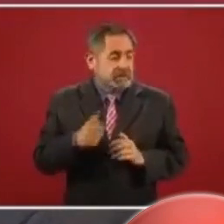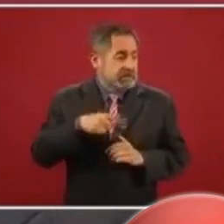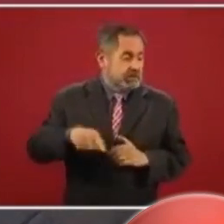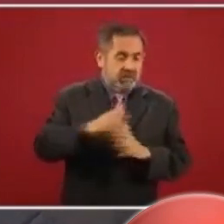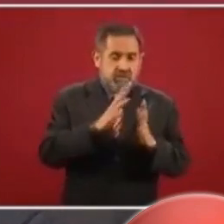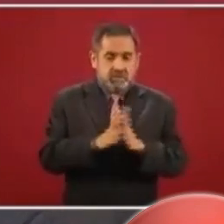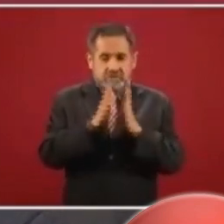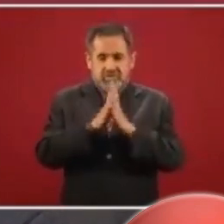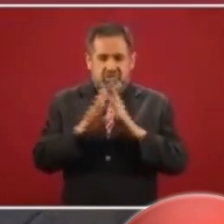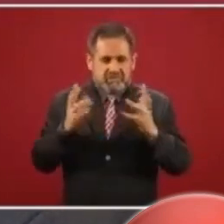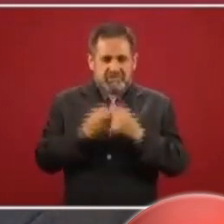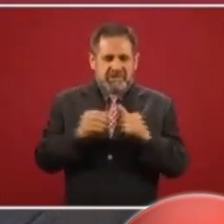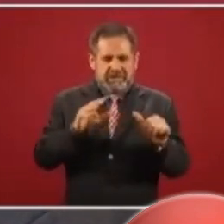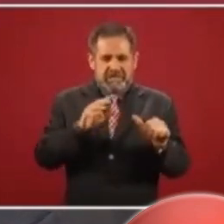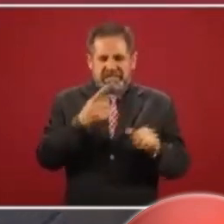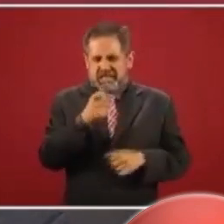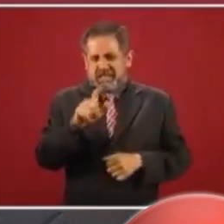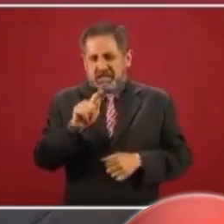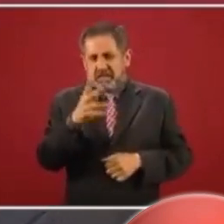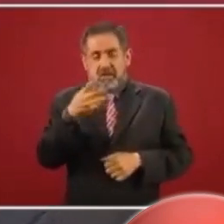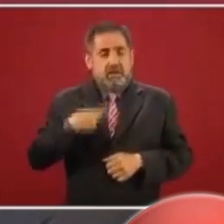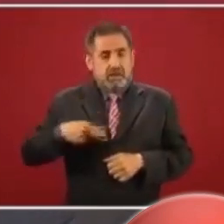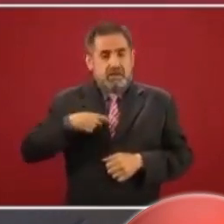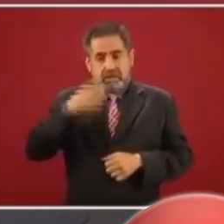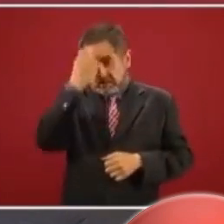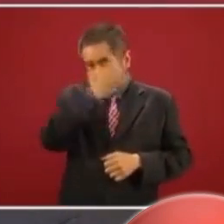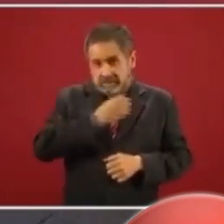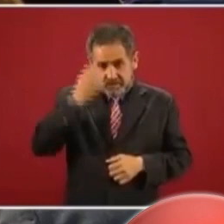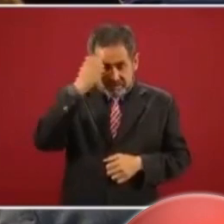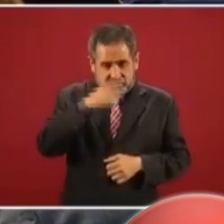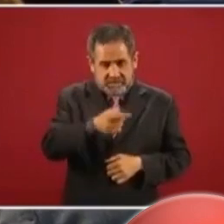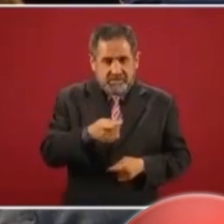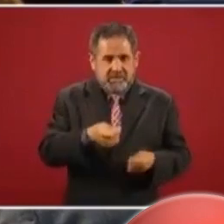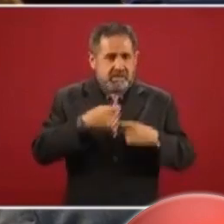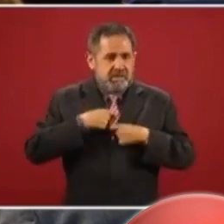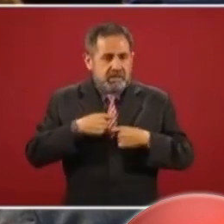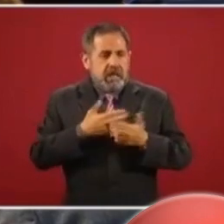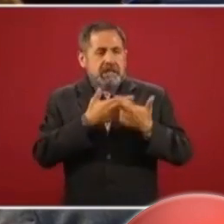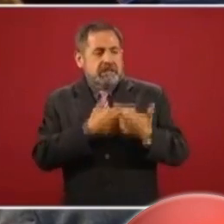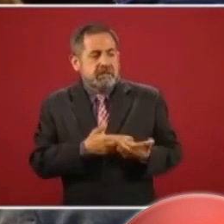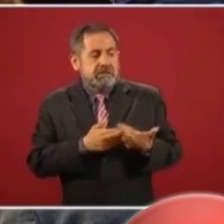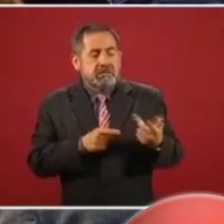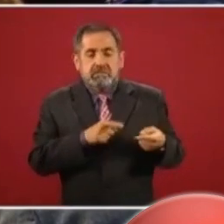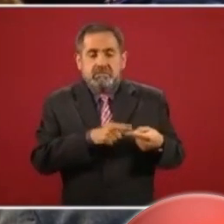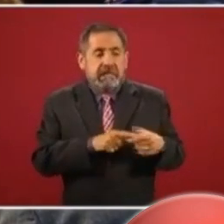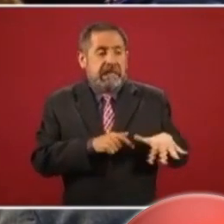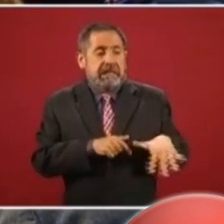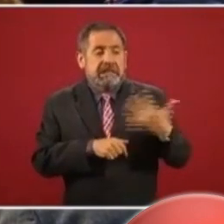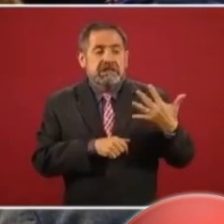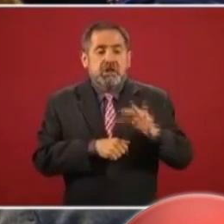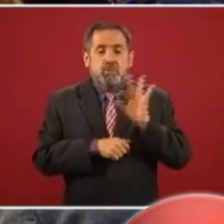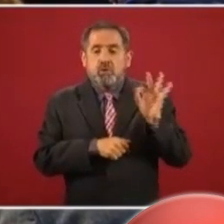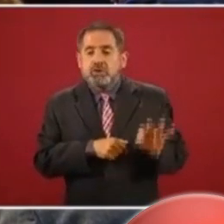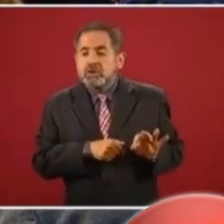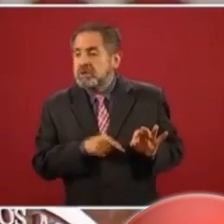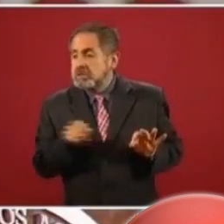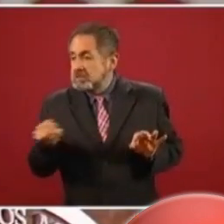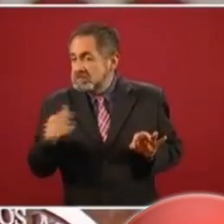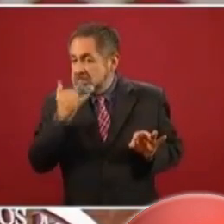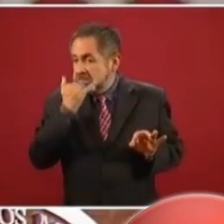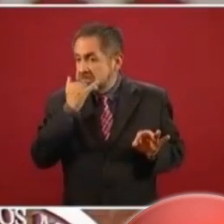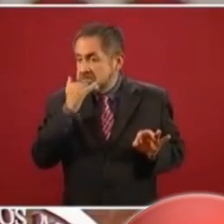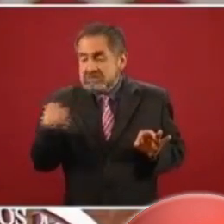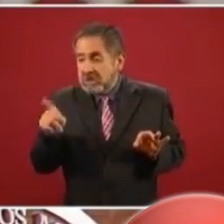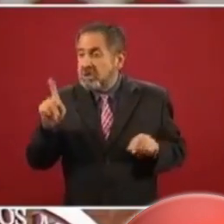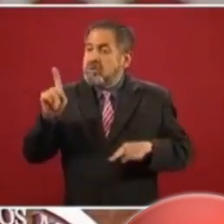cerca de 174 personas que hicieron el examen, nos dio una reserva de cerca del 15% justamente para hacer